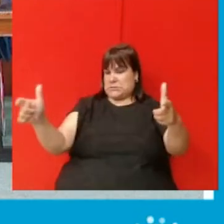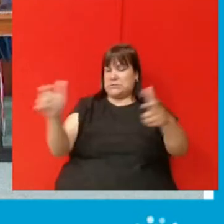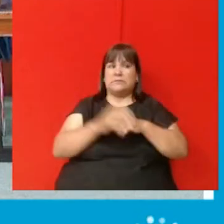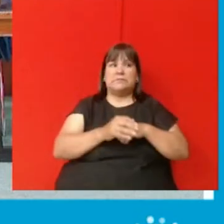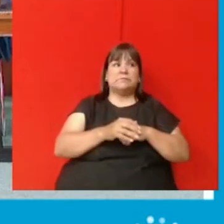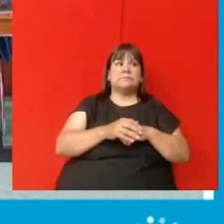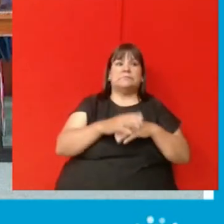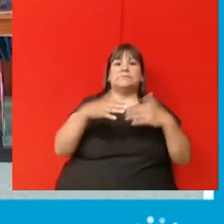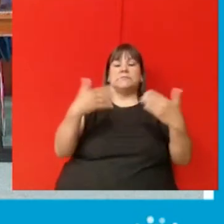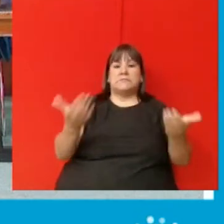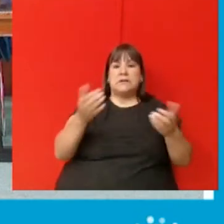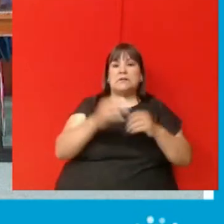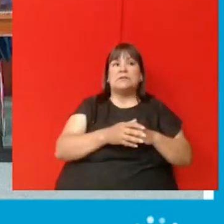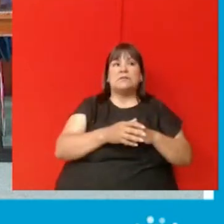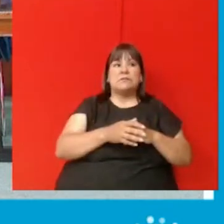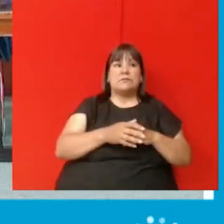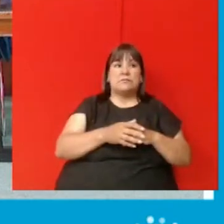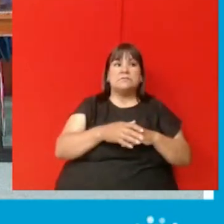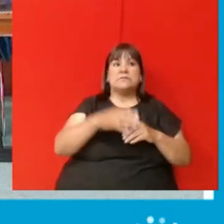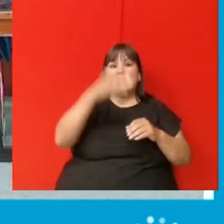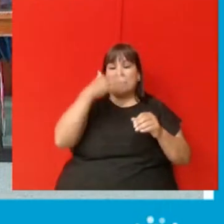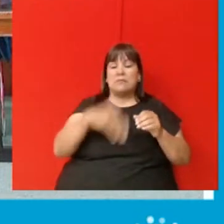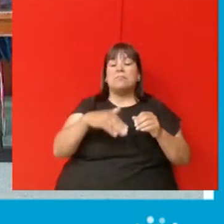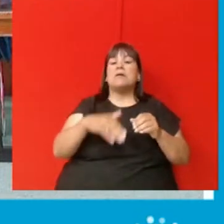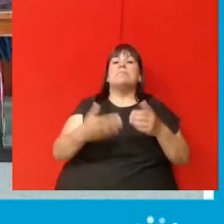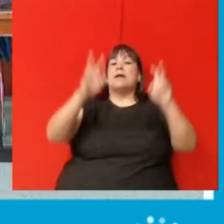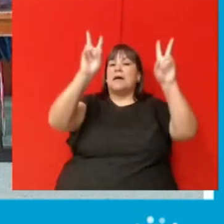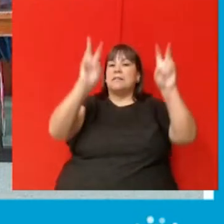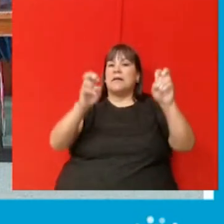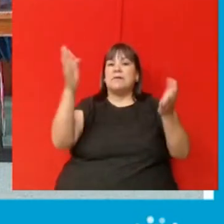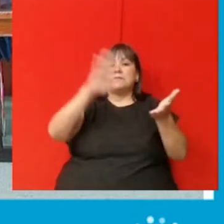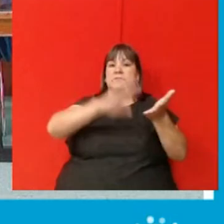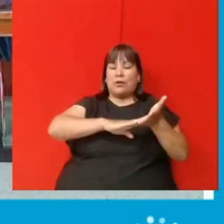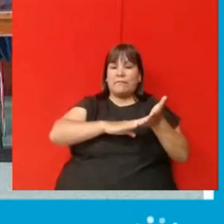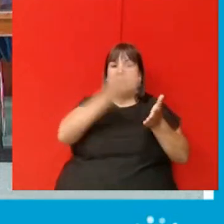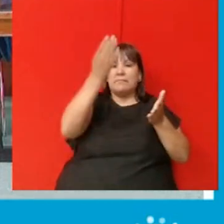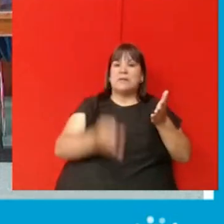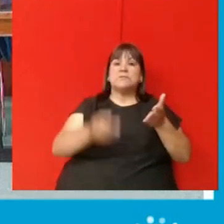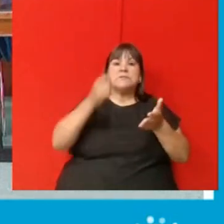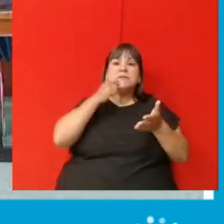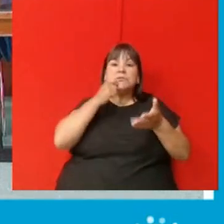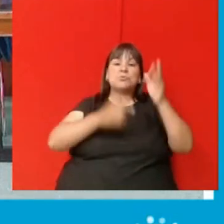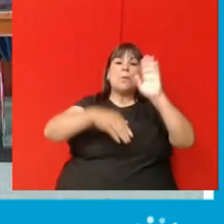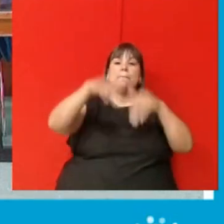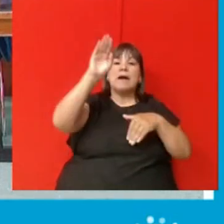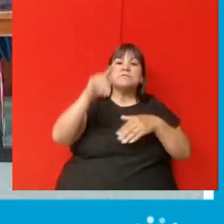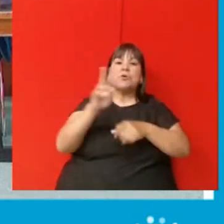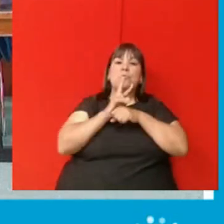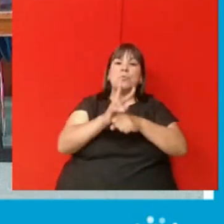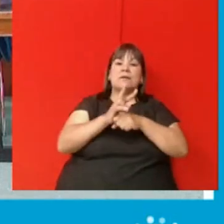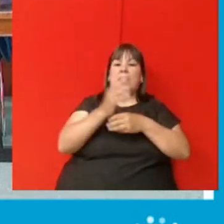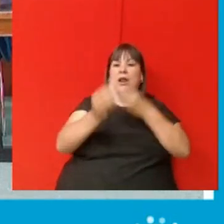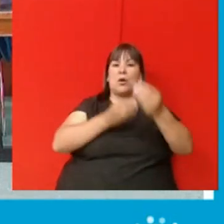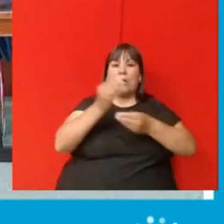geriatría tenés que hacer el curso de posgrado o las diplomaturas o lo que sea, pero que durante la carrera no exista geriatría